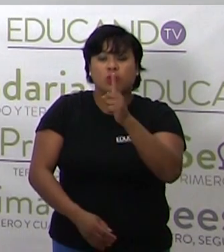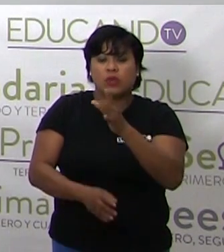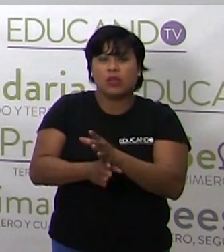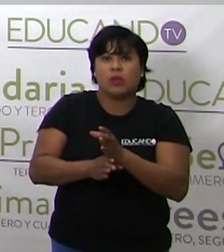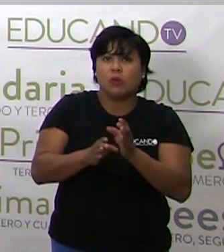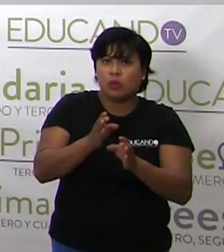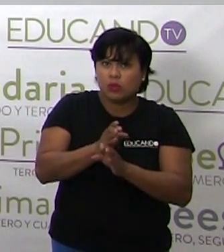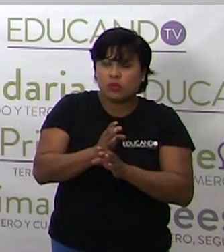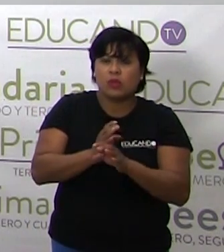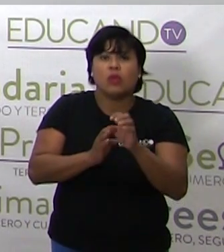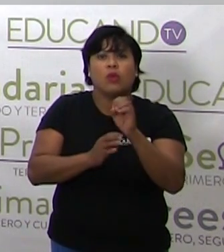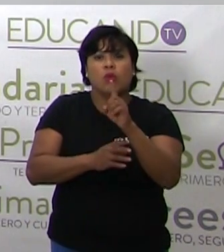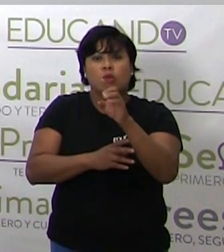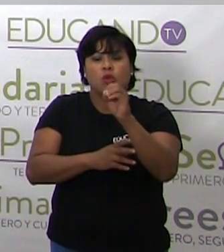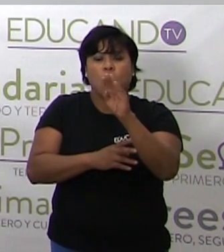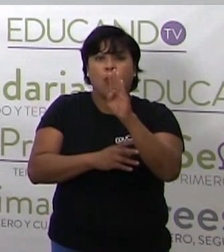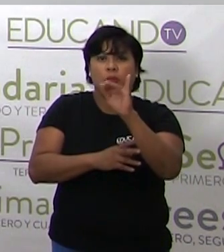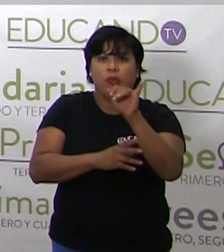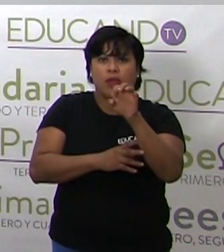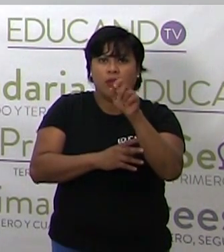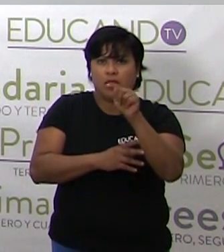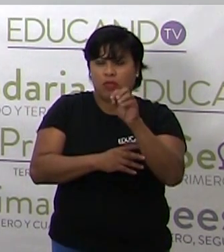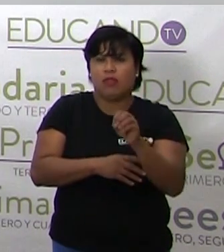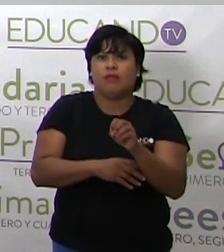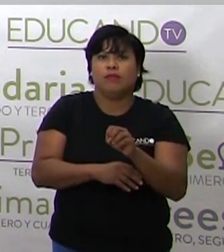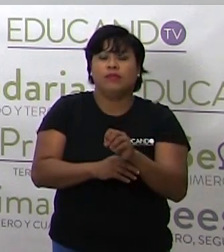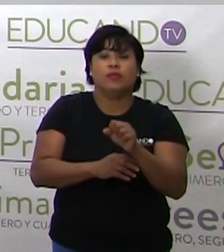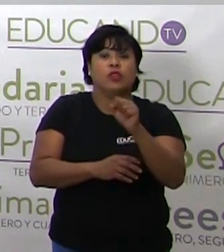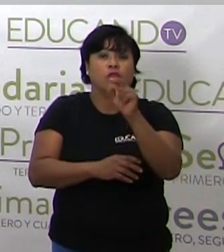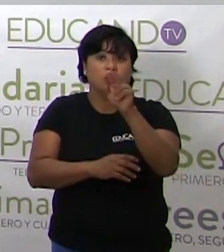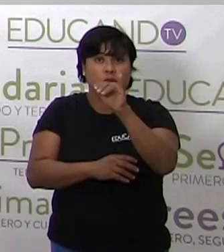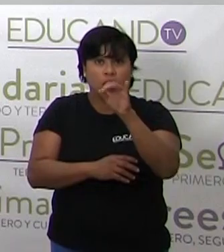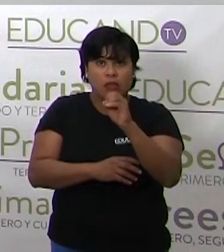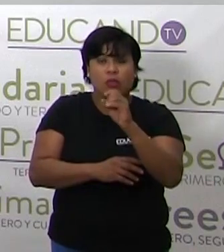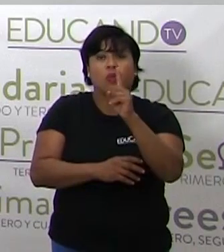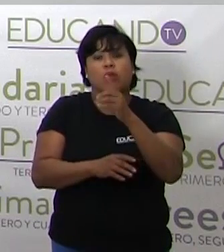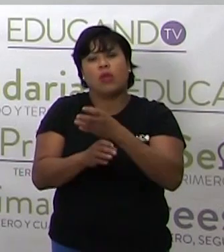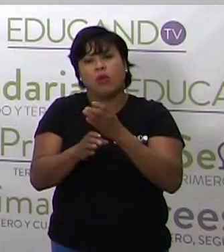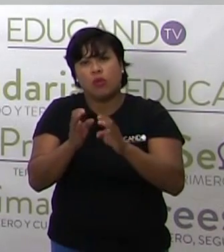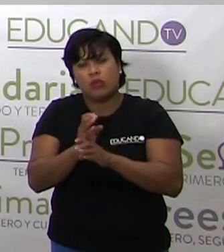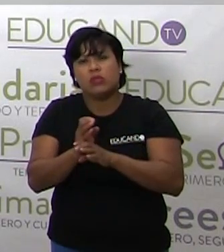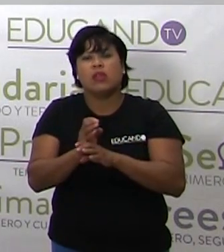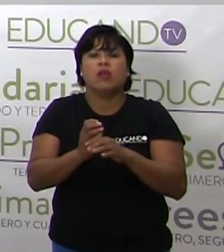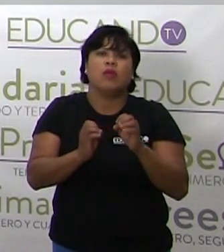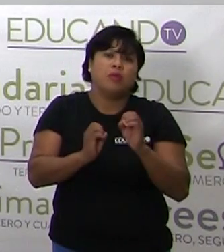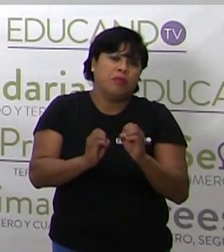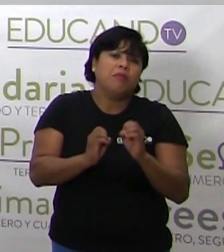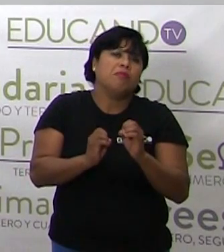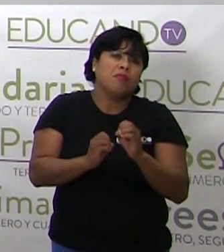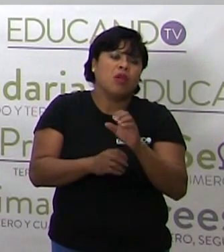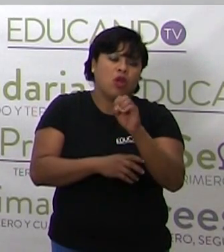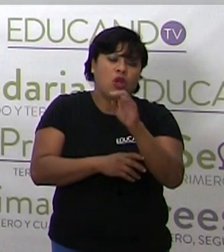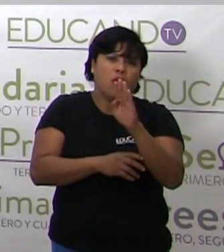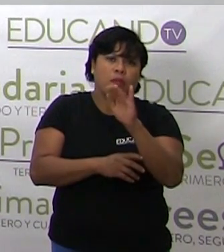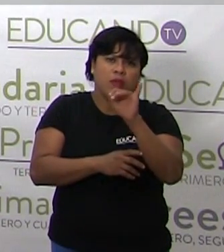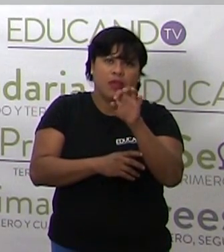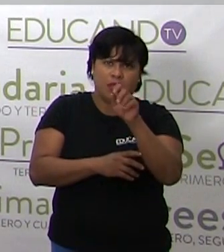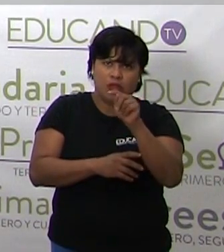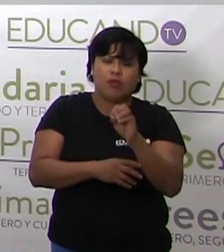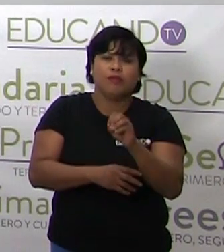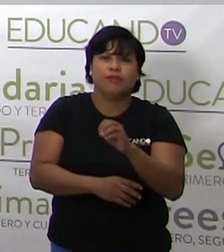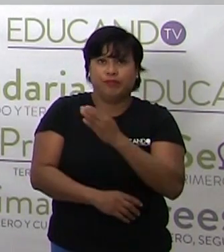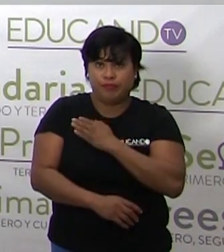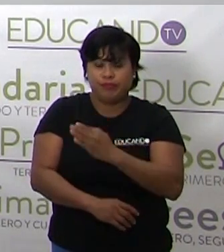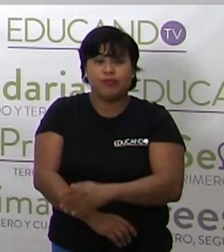cosa o un objeto. El sujeto puede ser una cosa o puede ser un objeto, que son sinónimos.